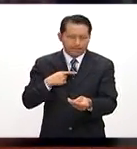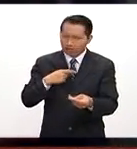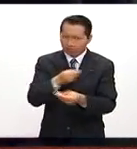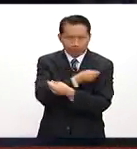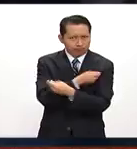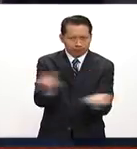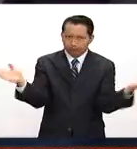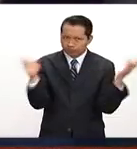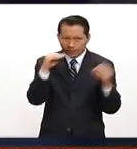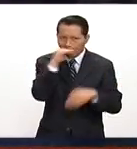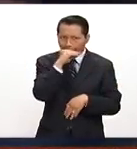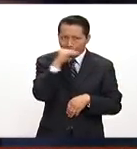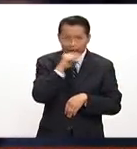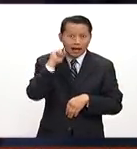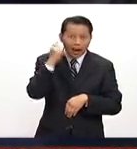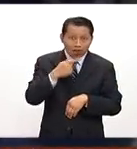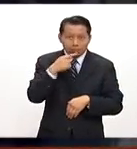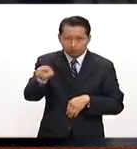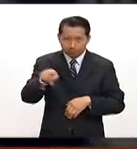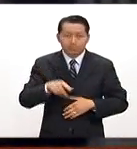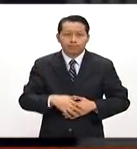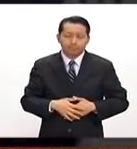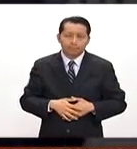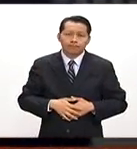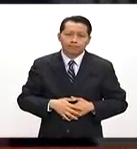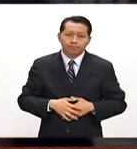dijo, denúncialo.